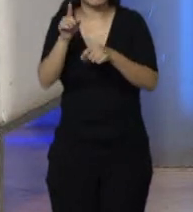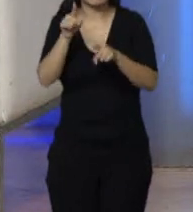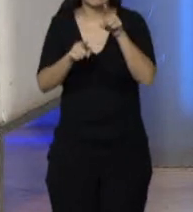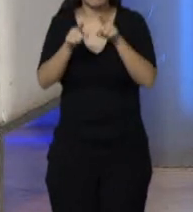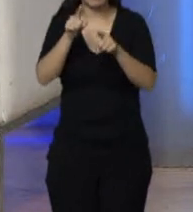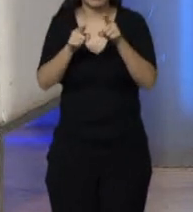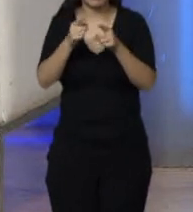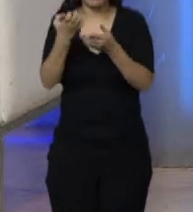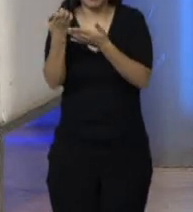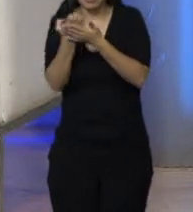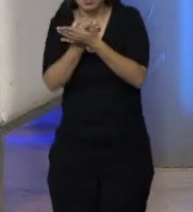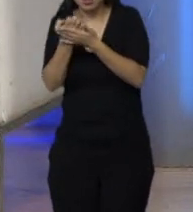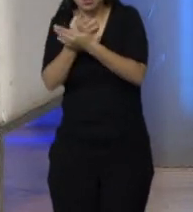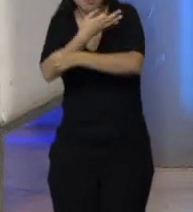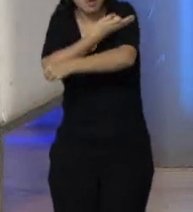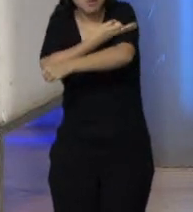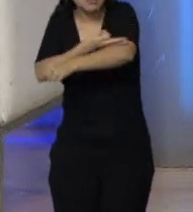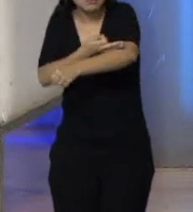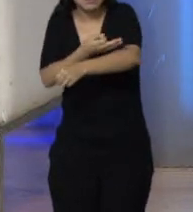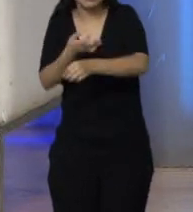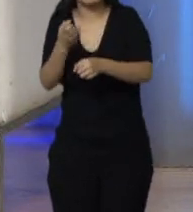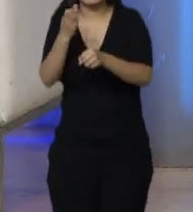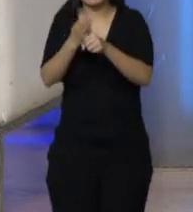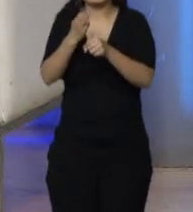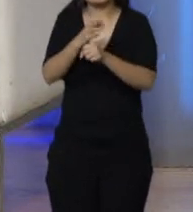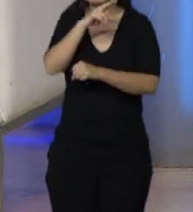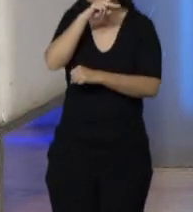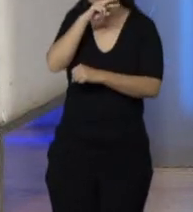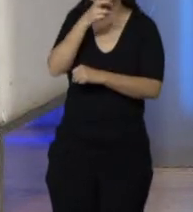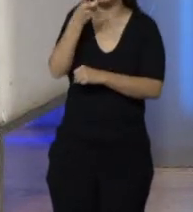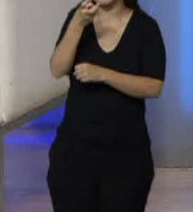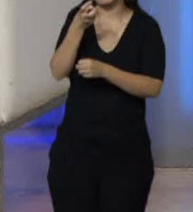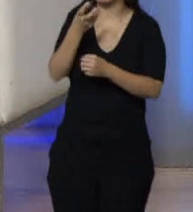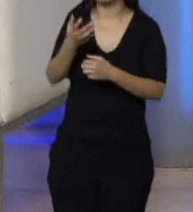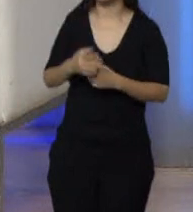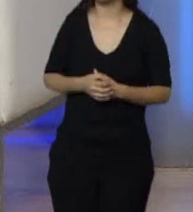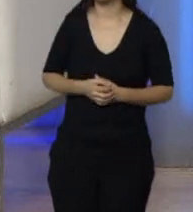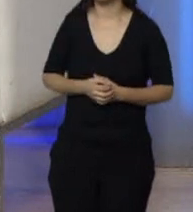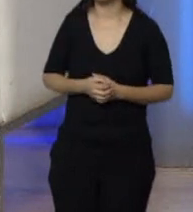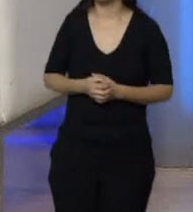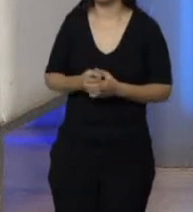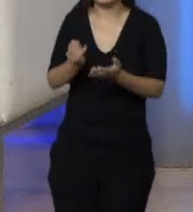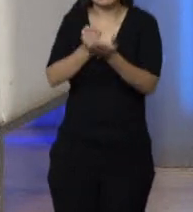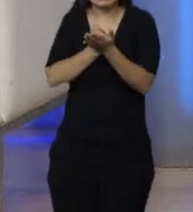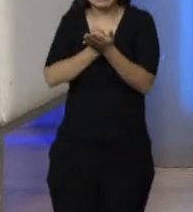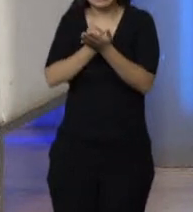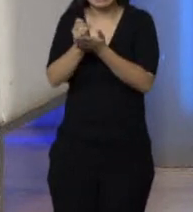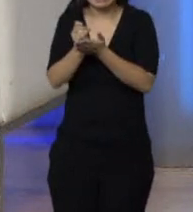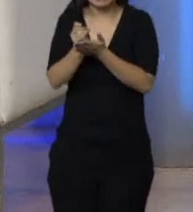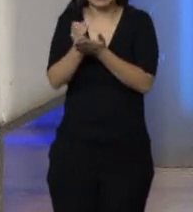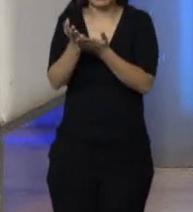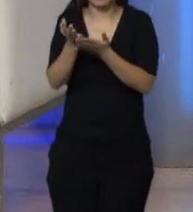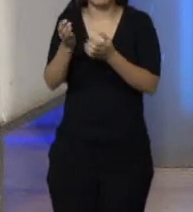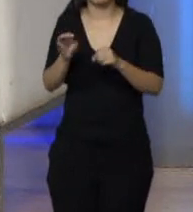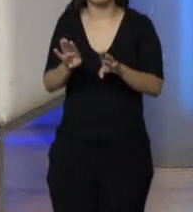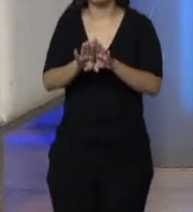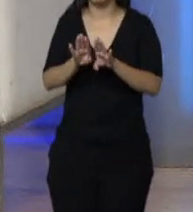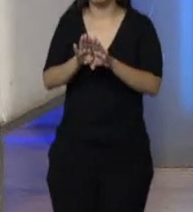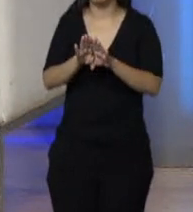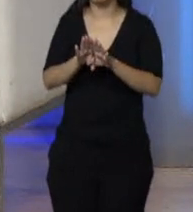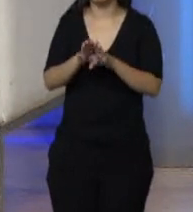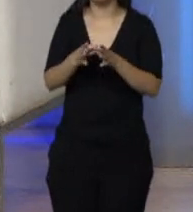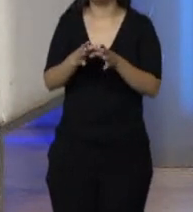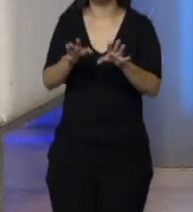familias pues preocupante y han tomado la decisión de separar a los pequeños de las instituciones privadas